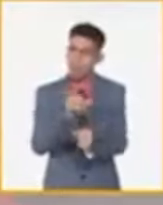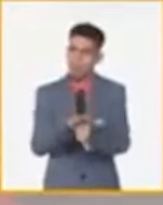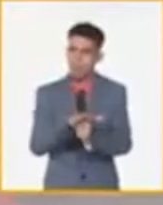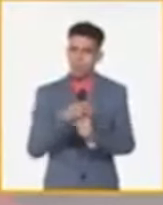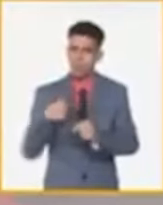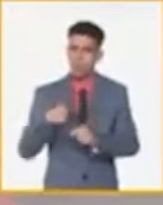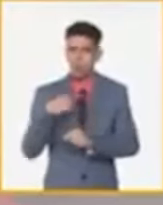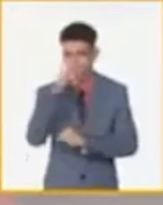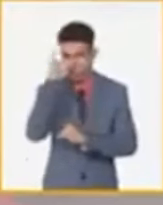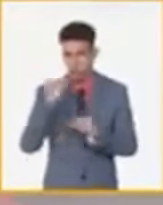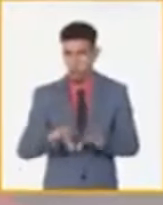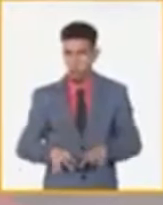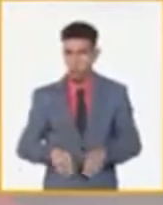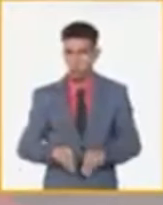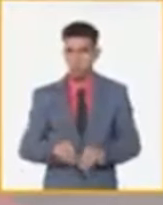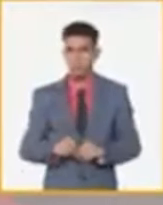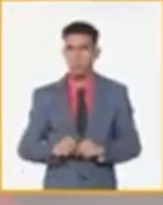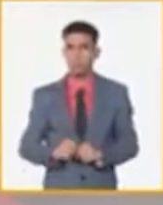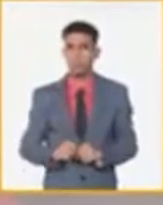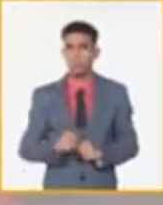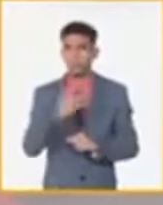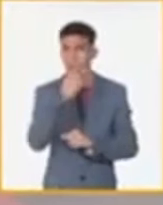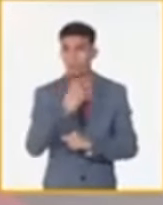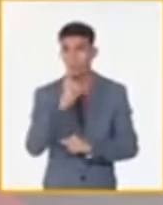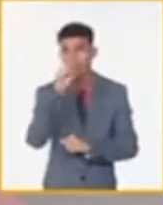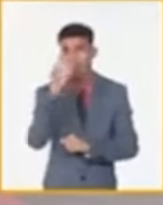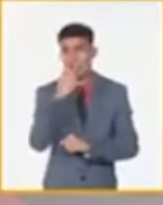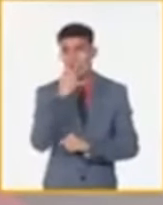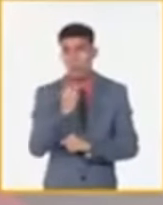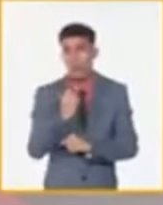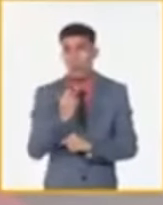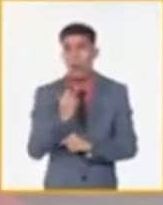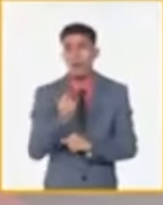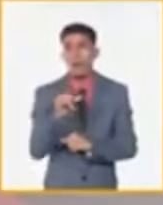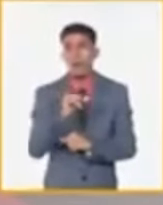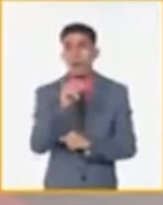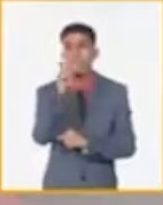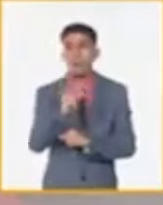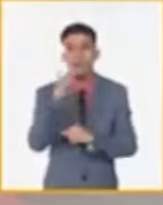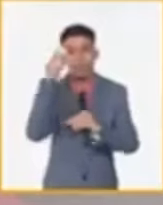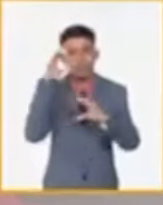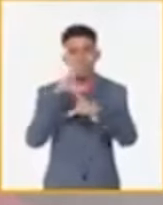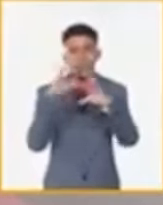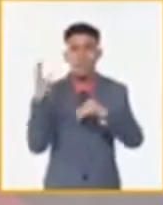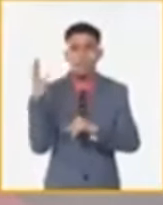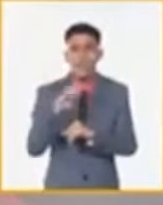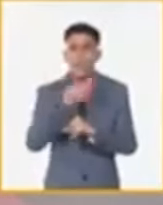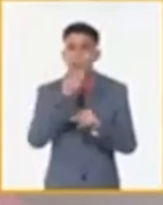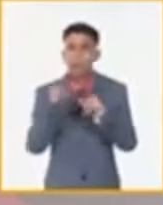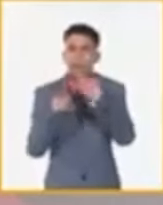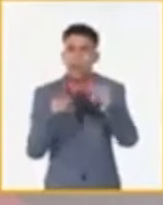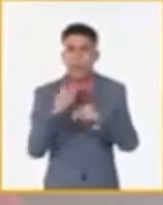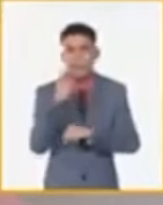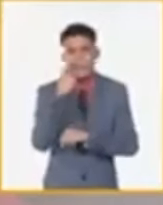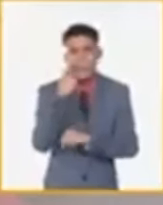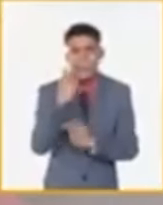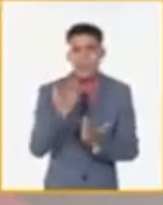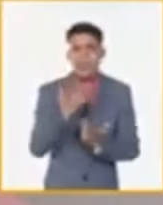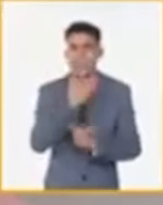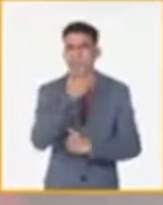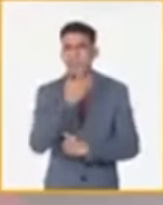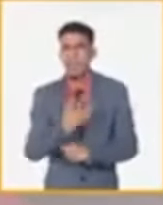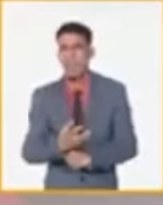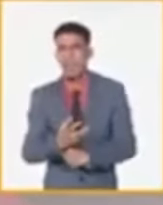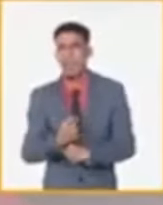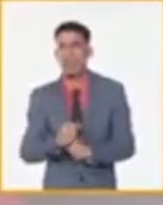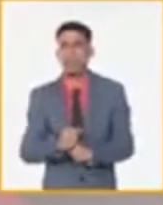Fidel não não lhe Gustava muito esse tipo de intelectual que V perguntar Mira Fidel em o caso de